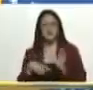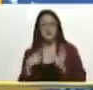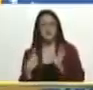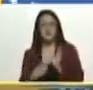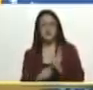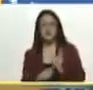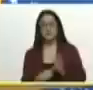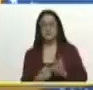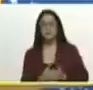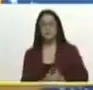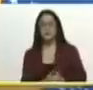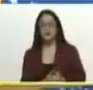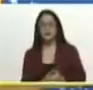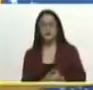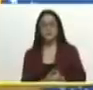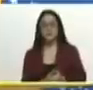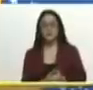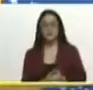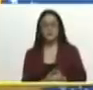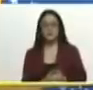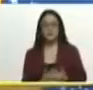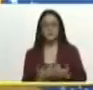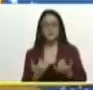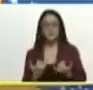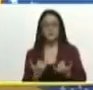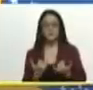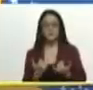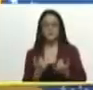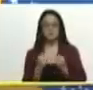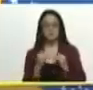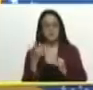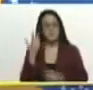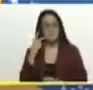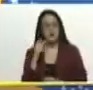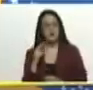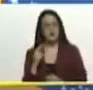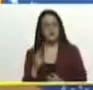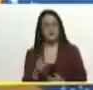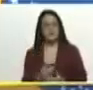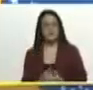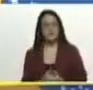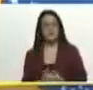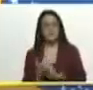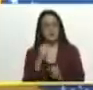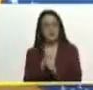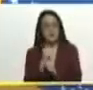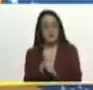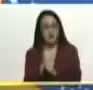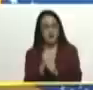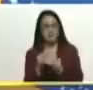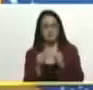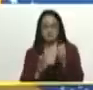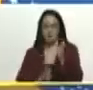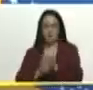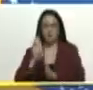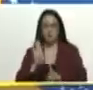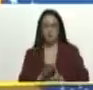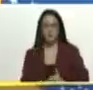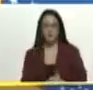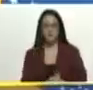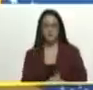al hombro las dificultades para bregar, para trabajar y para salir adelante.